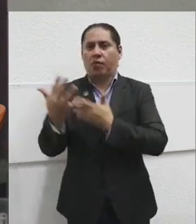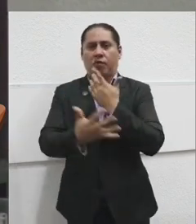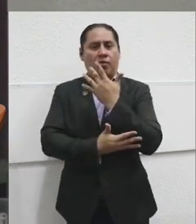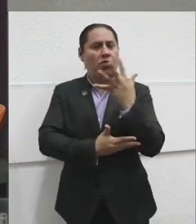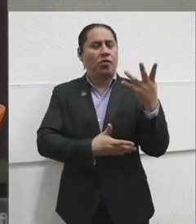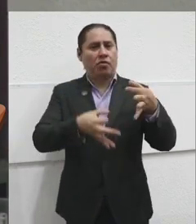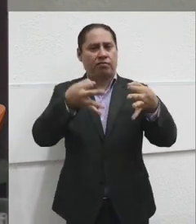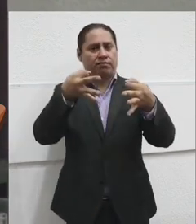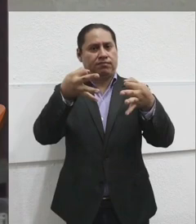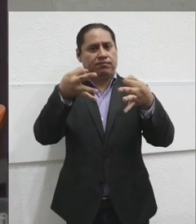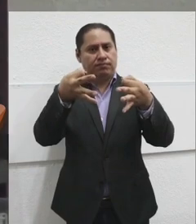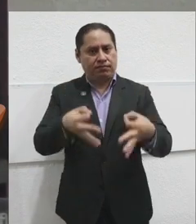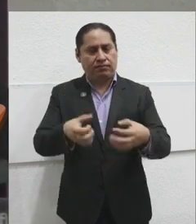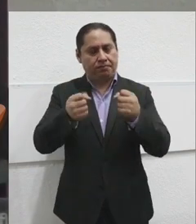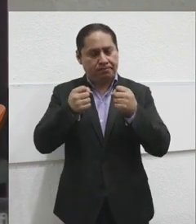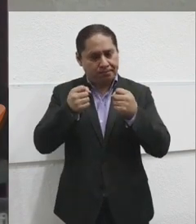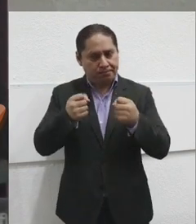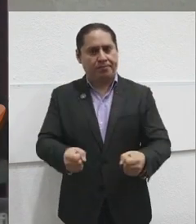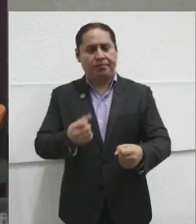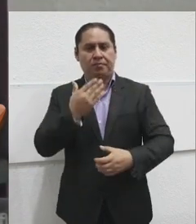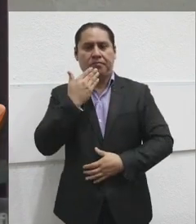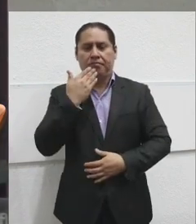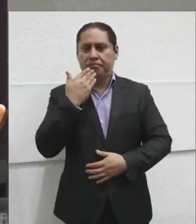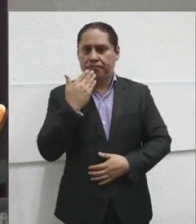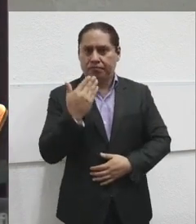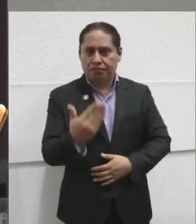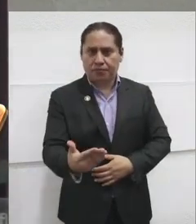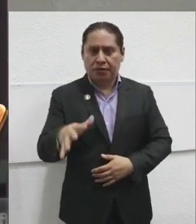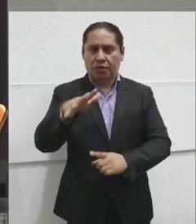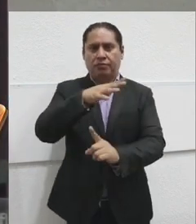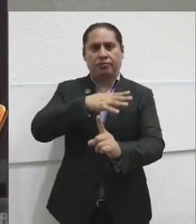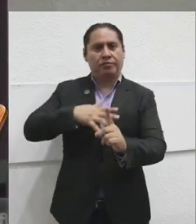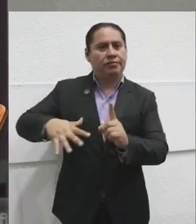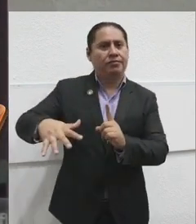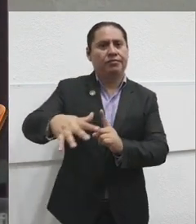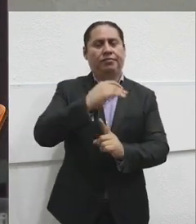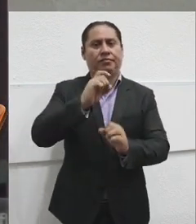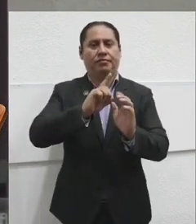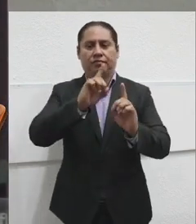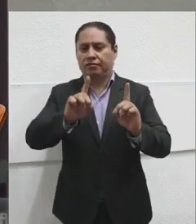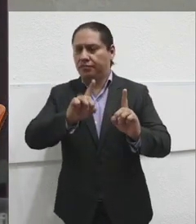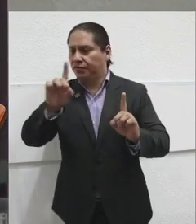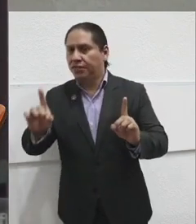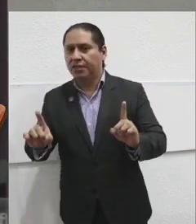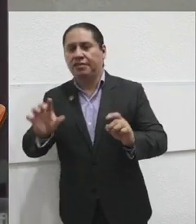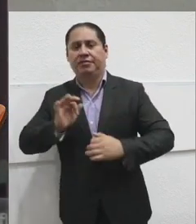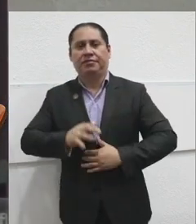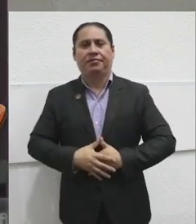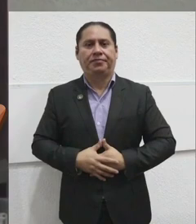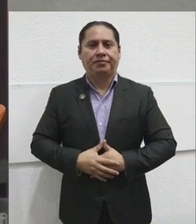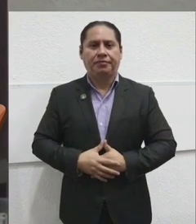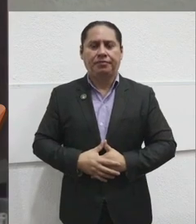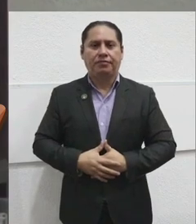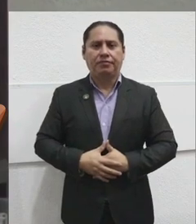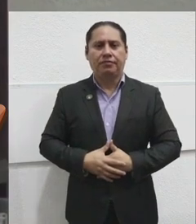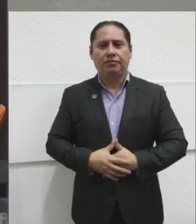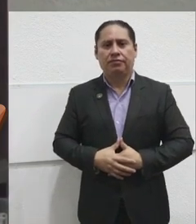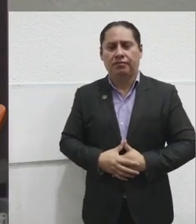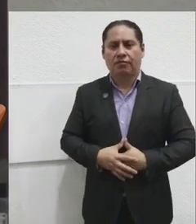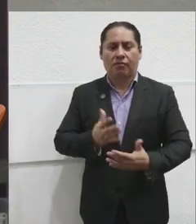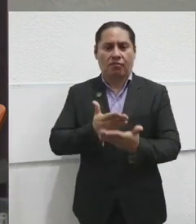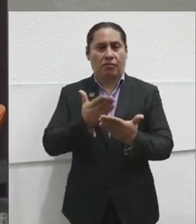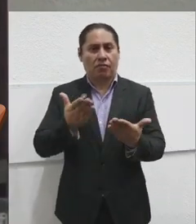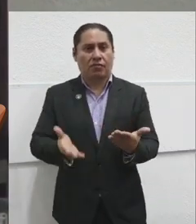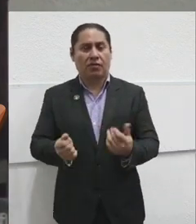adecuado que garantice su bienestar en un entorno de desarrollo sustentable.